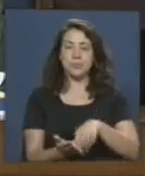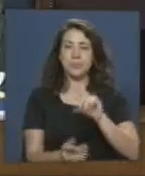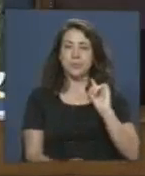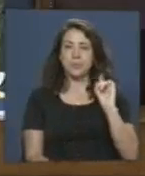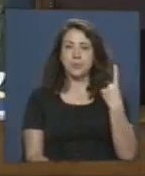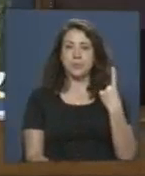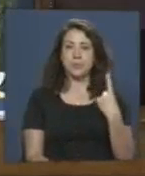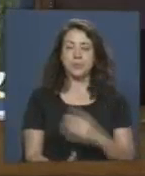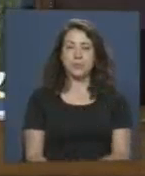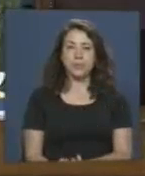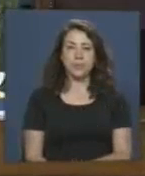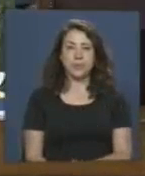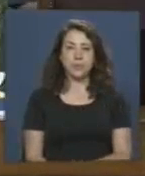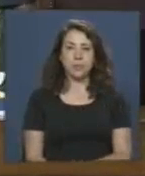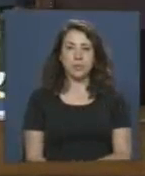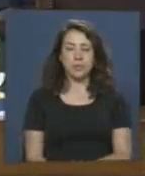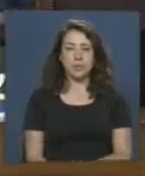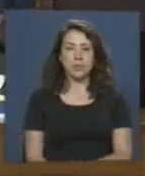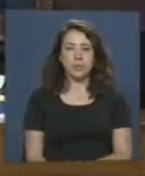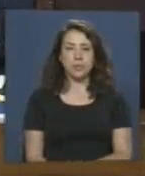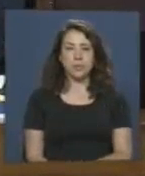general.